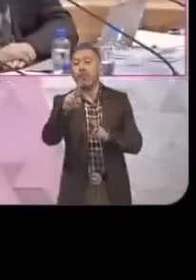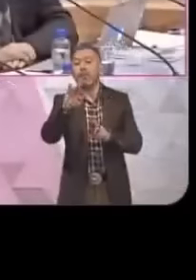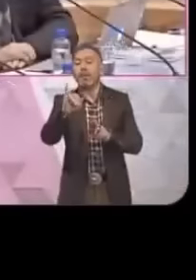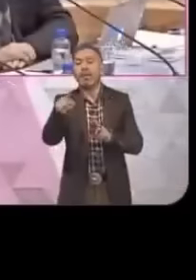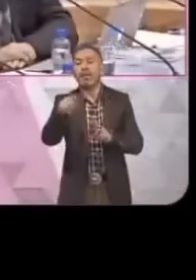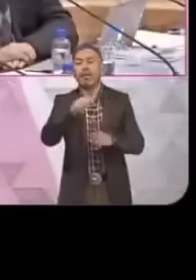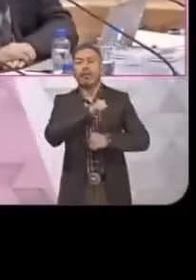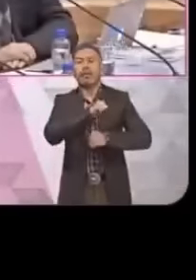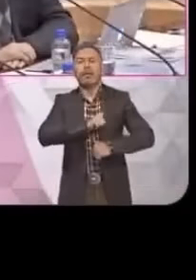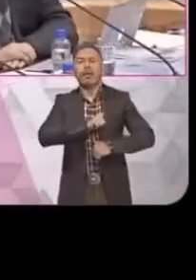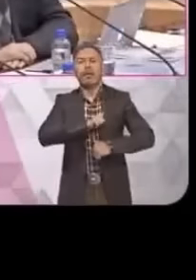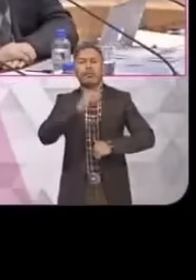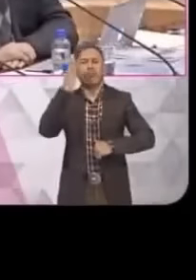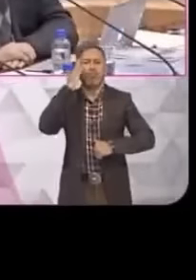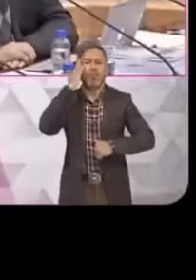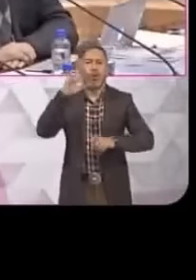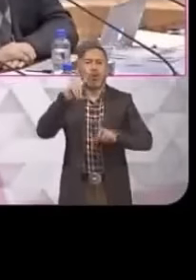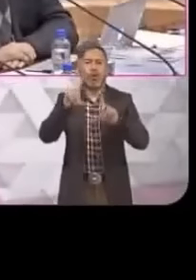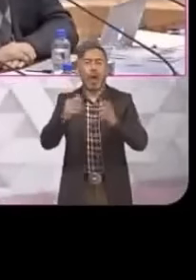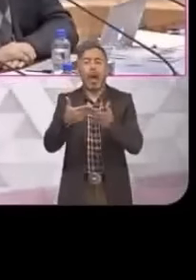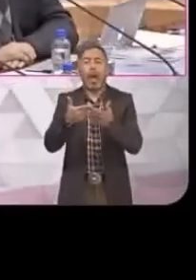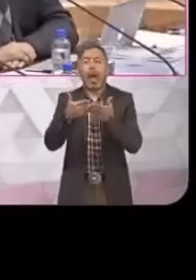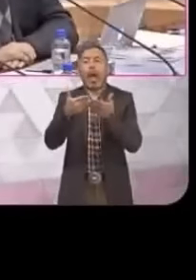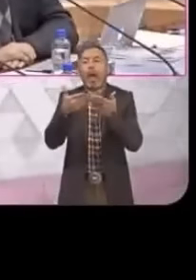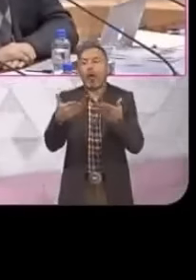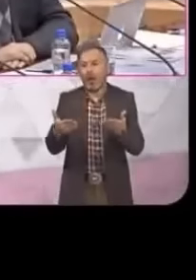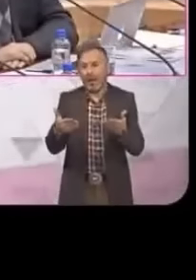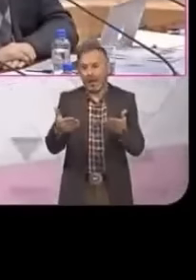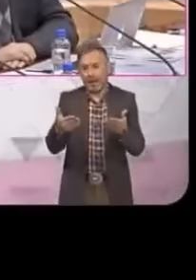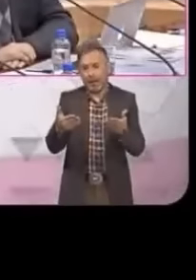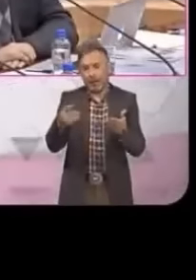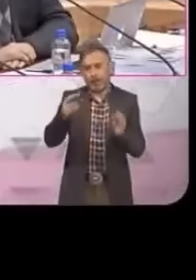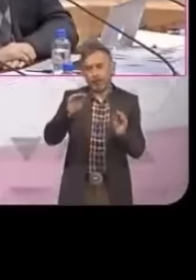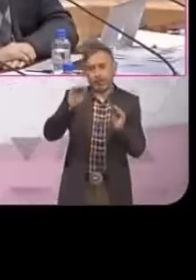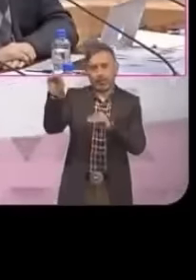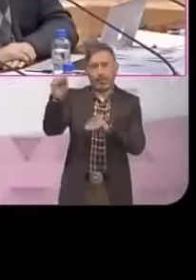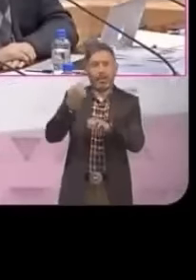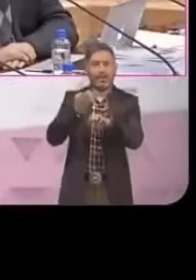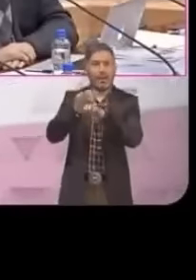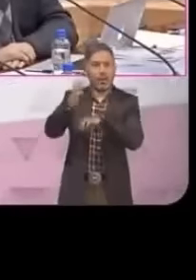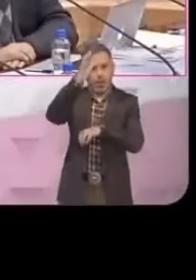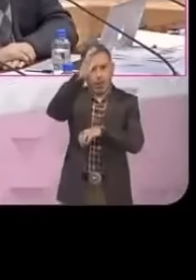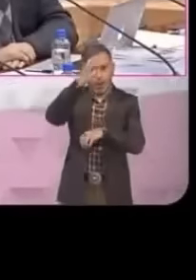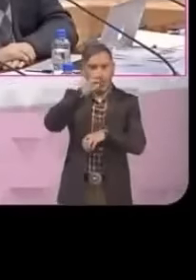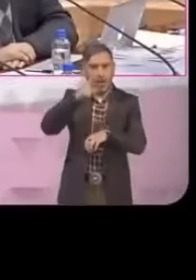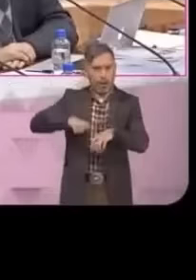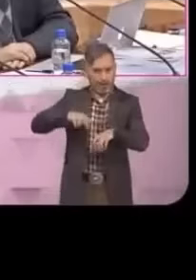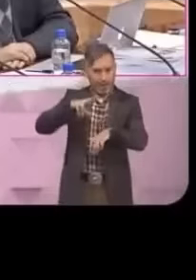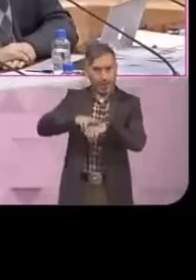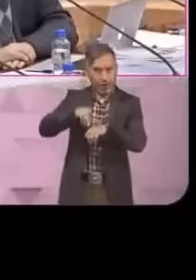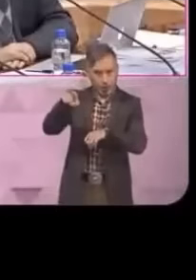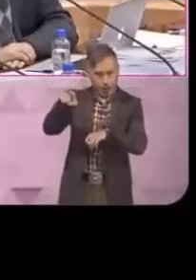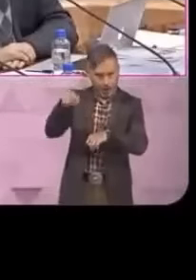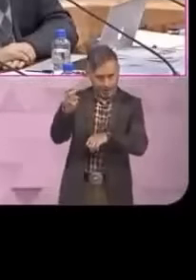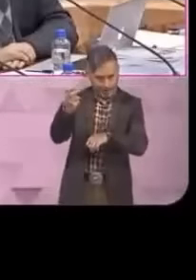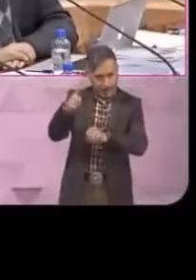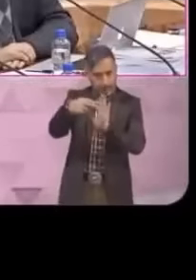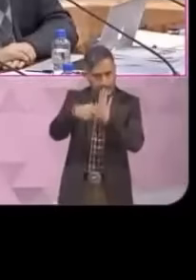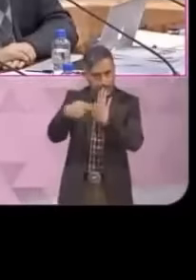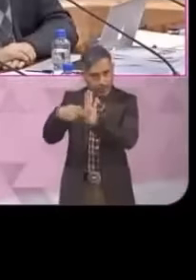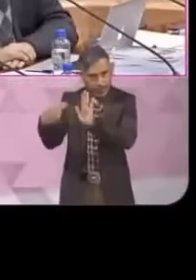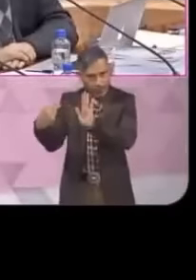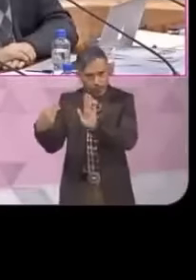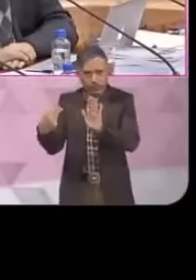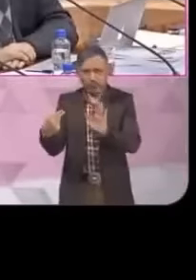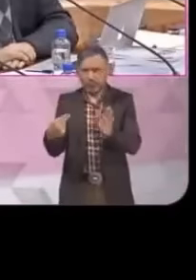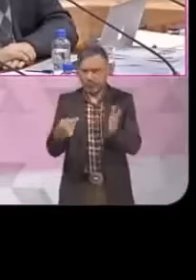propio gobernador hoy de Coahuila, si repartirse al margen de la ley 6